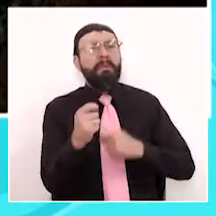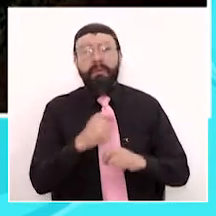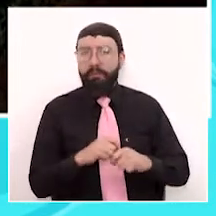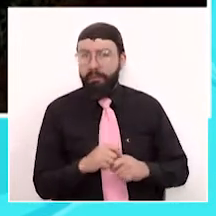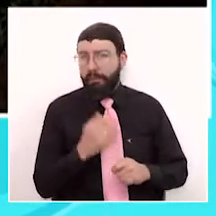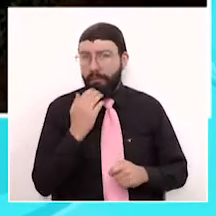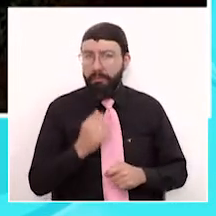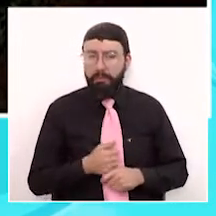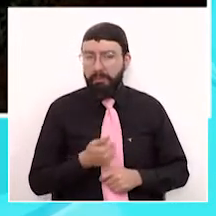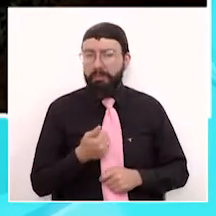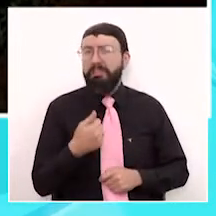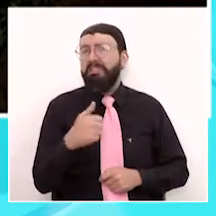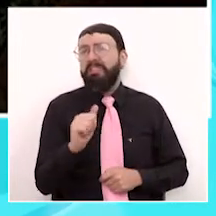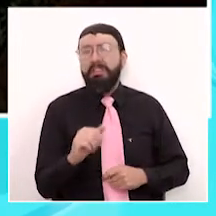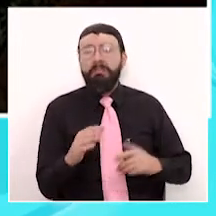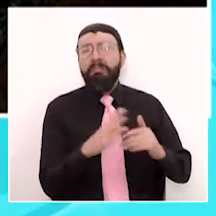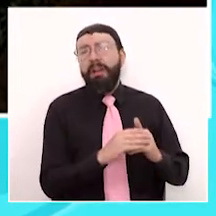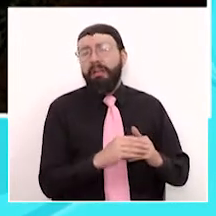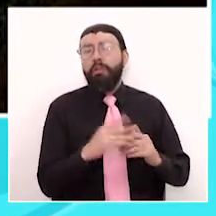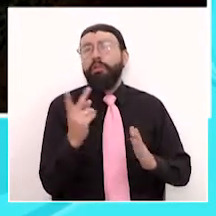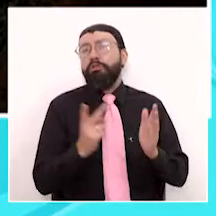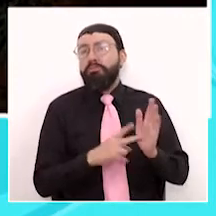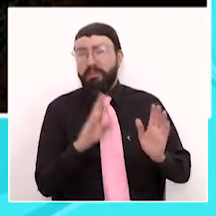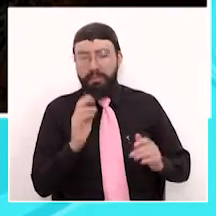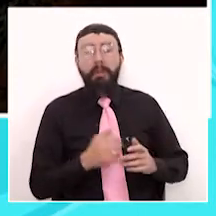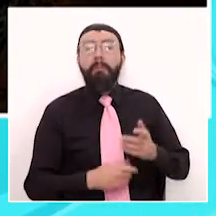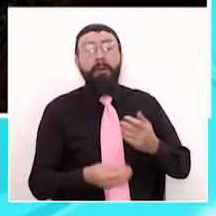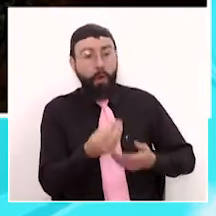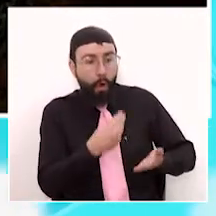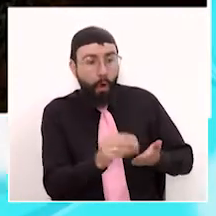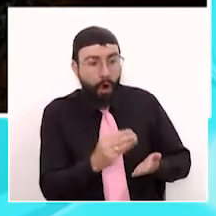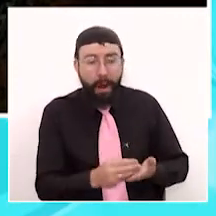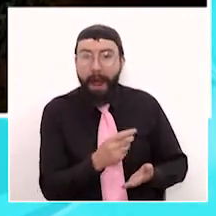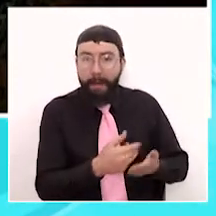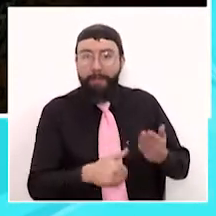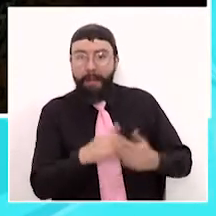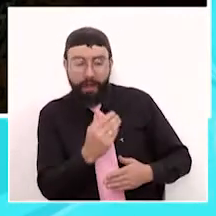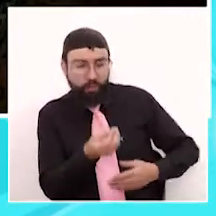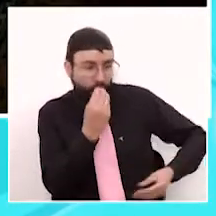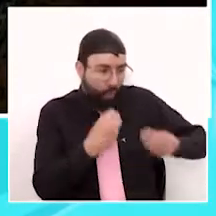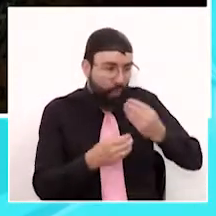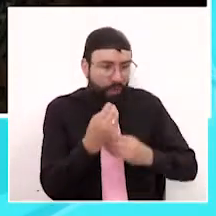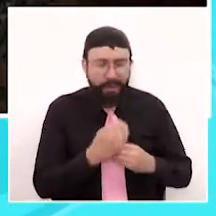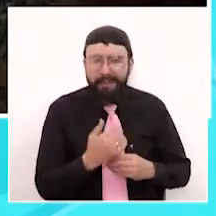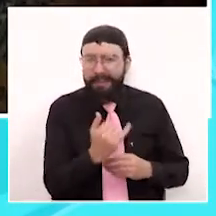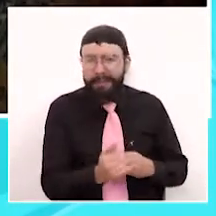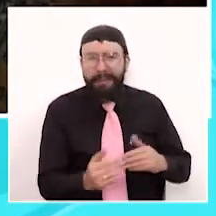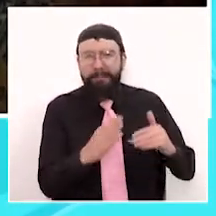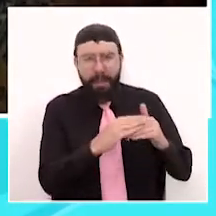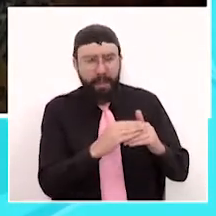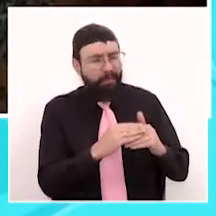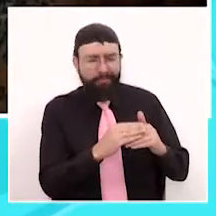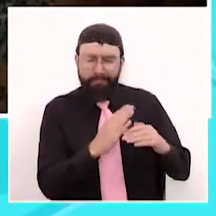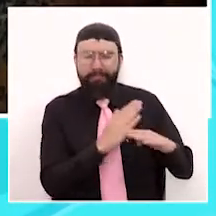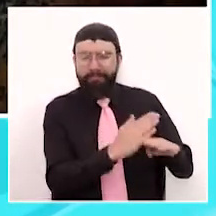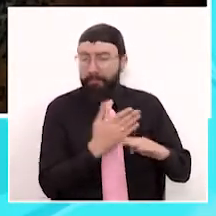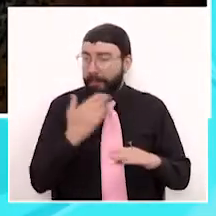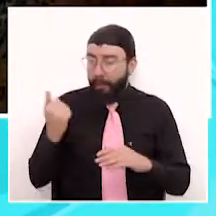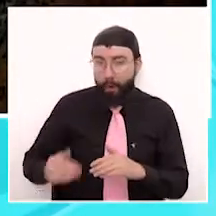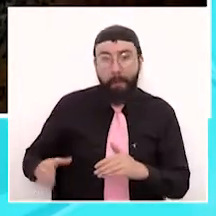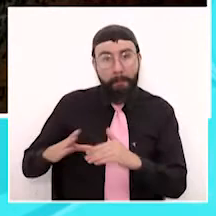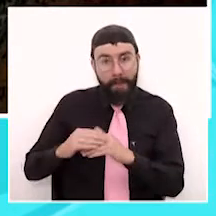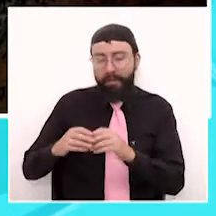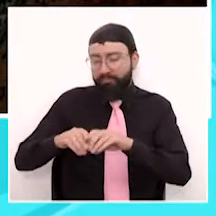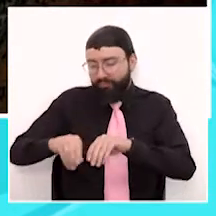10 panes en 2,000 pesos y empiecen a consumir panes que tengan masa madre y los que tengan